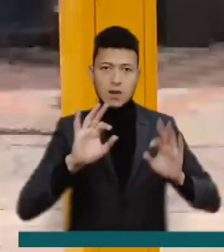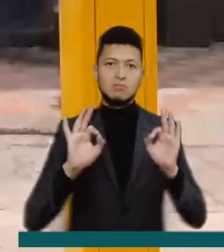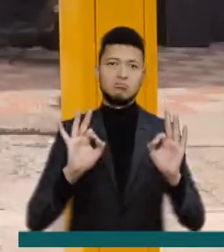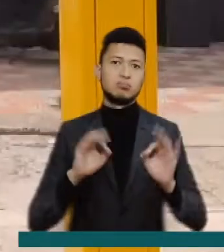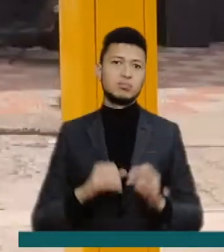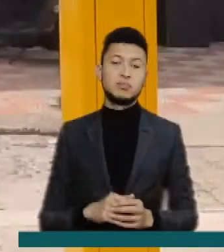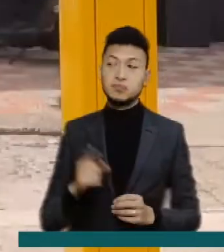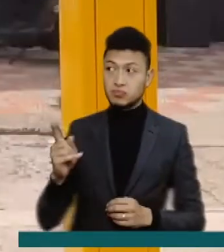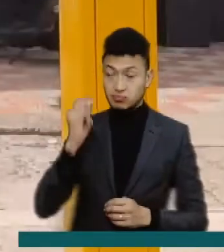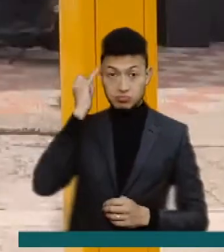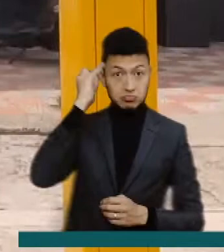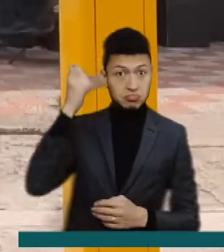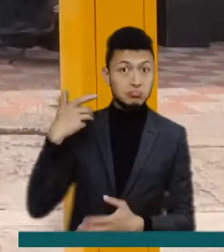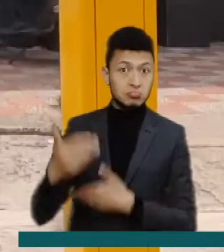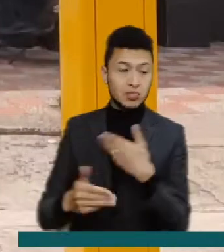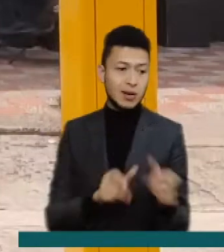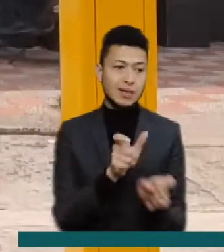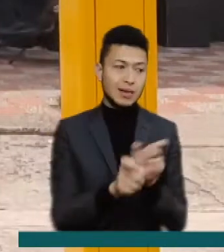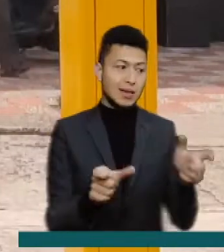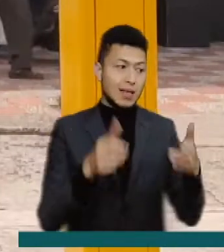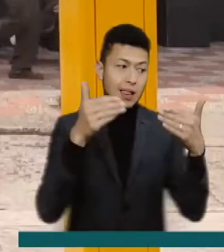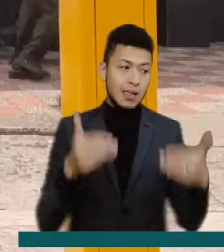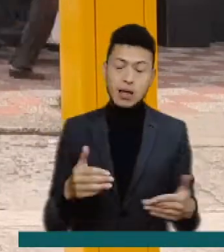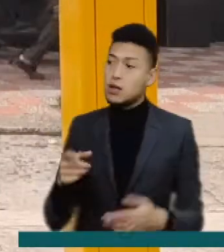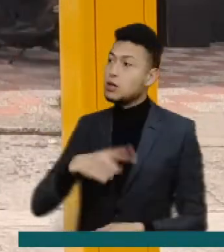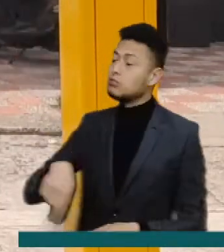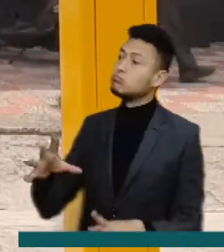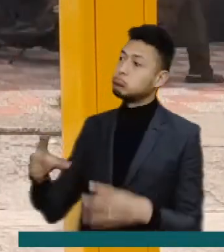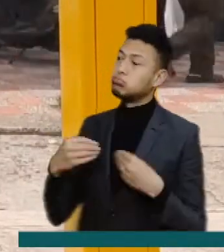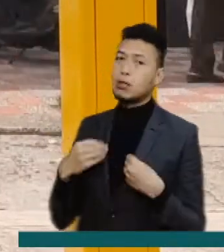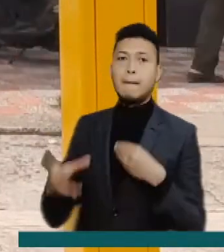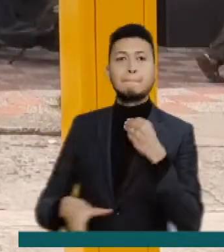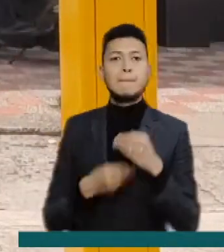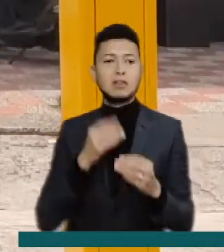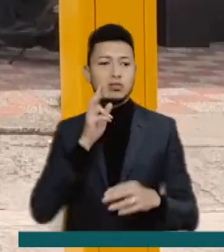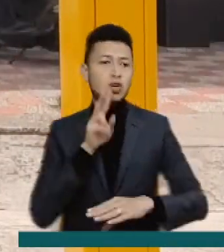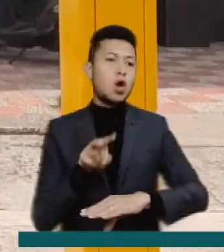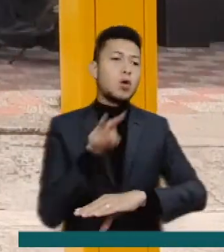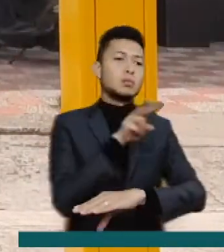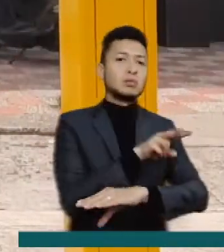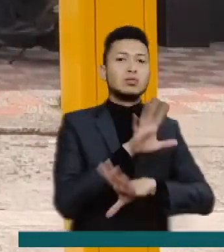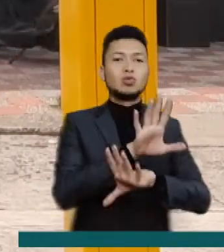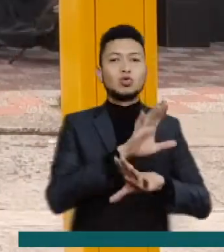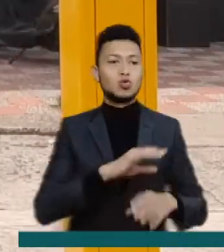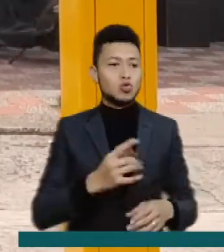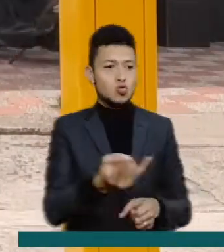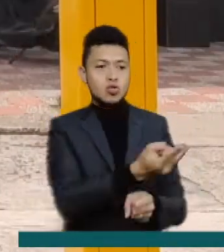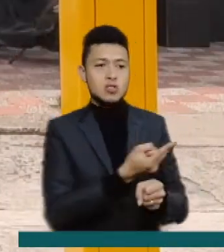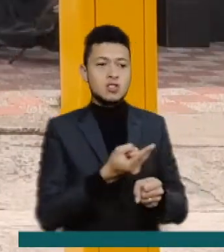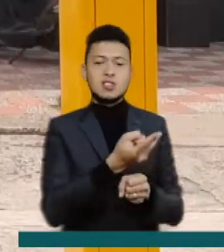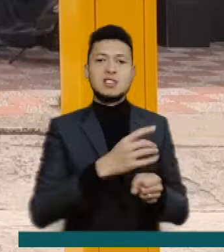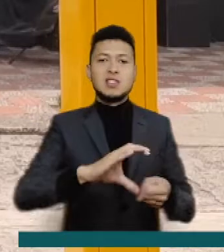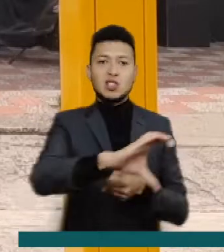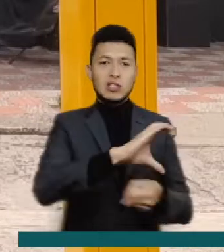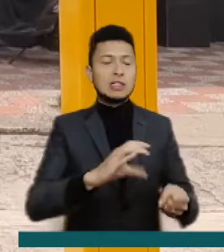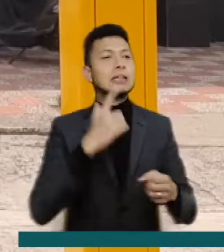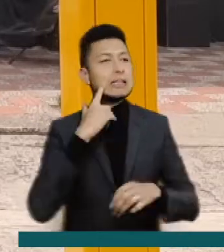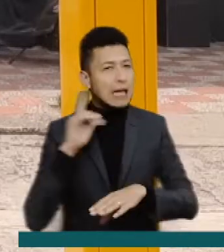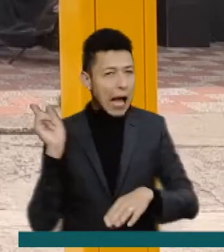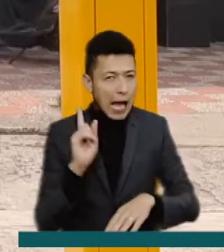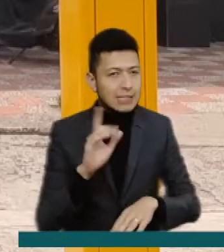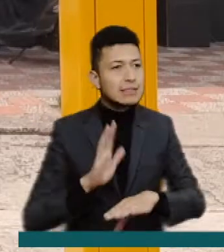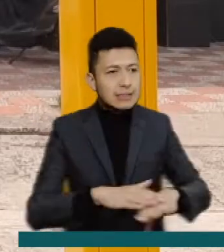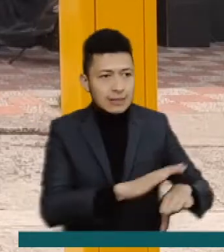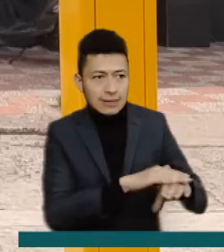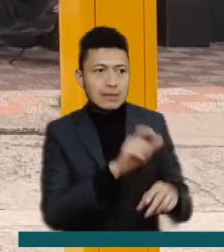La iniciativa no solamente fue bien recibida por la población con discapacidad, sino por el Observatorio Urbano de la ciudad, que desde hace varios años ha pedido tener en cuenta a